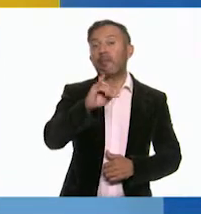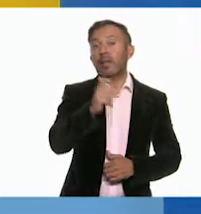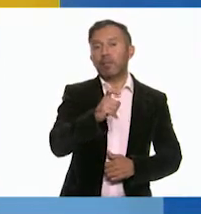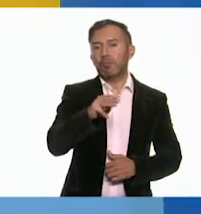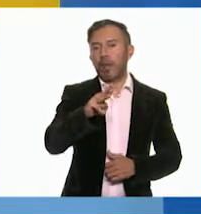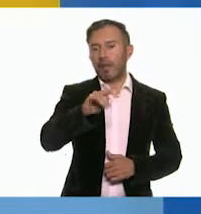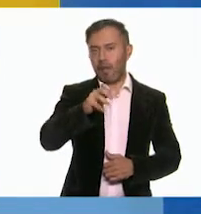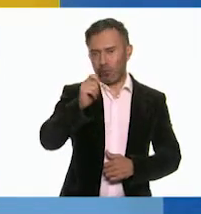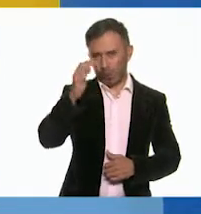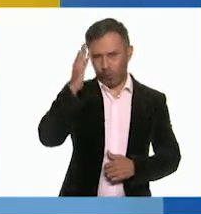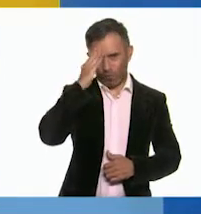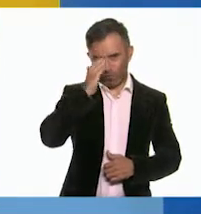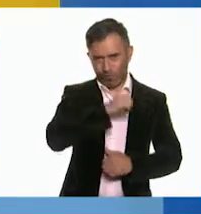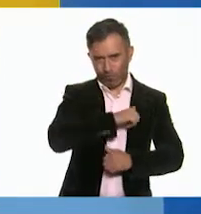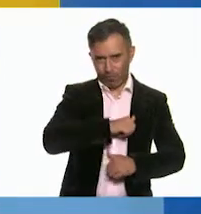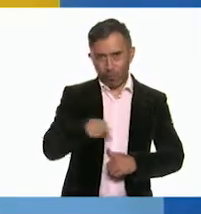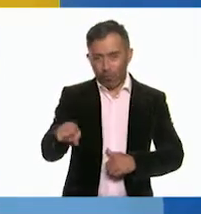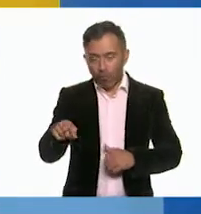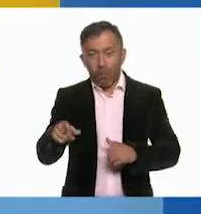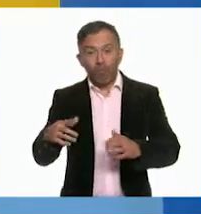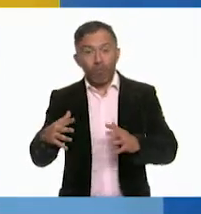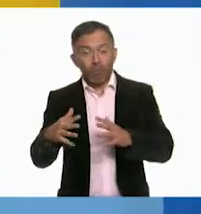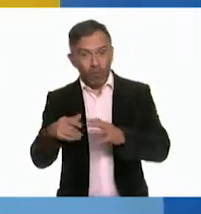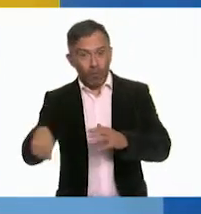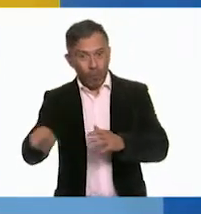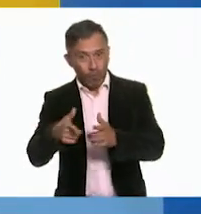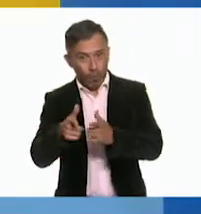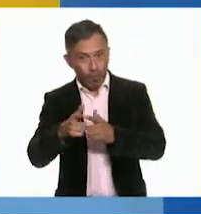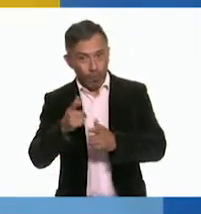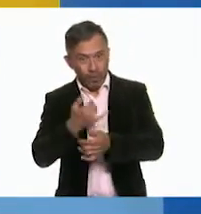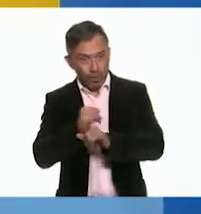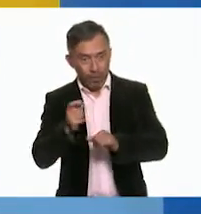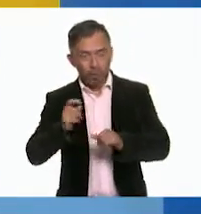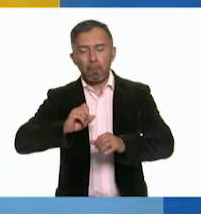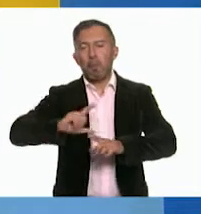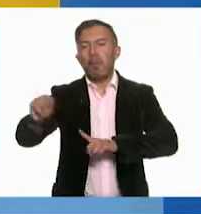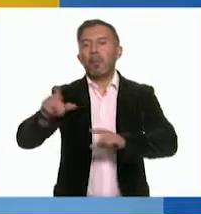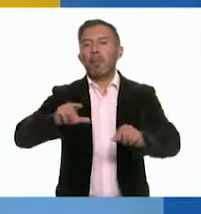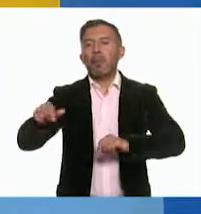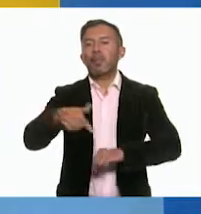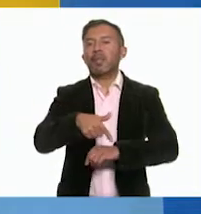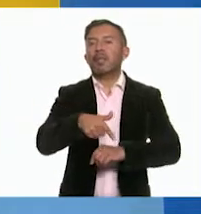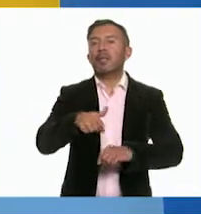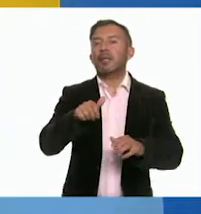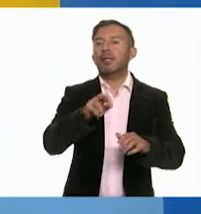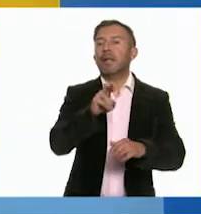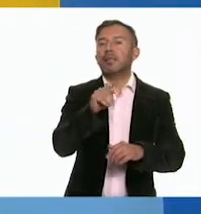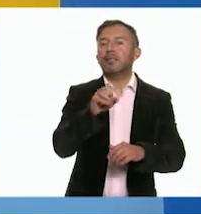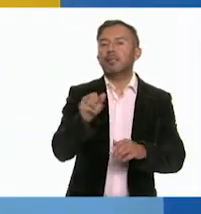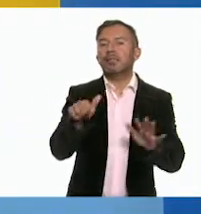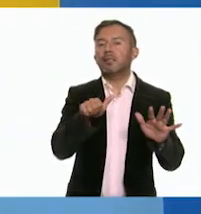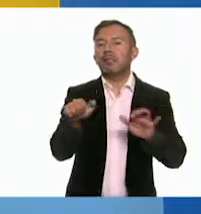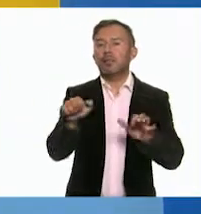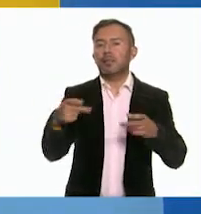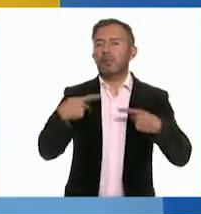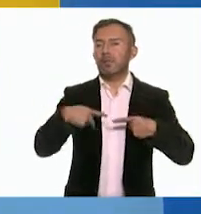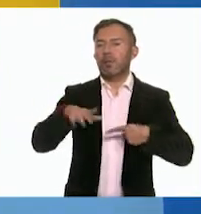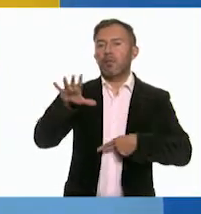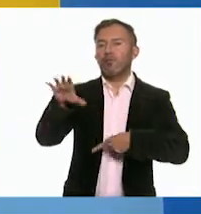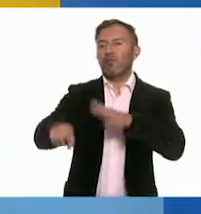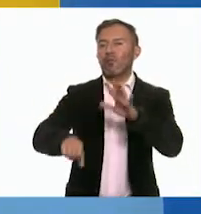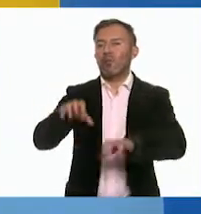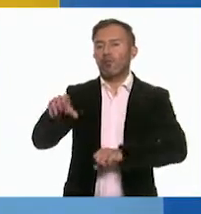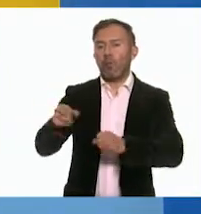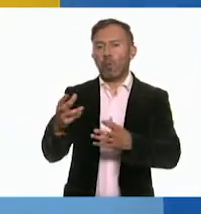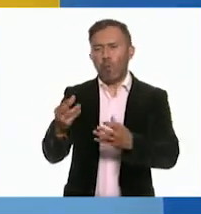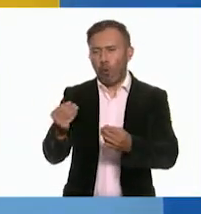Las fuerzas insurgentes se dispersaron y los realistas tomaron cerca de 600 prisioneros y buena parte de la artillería